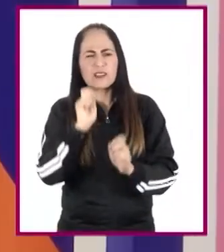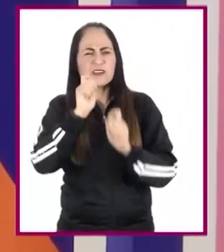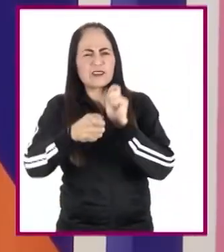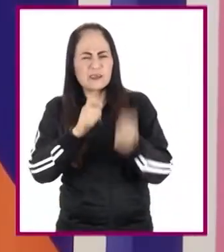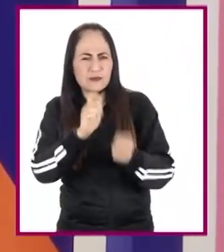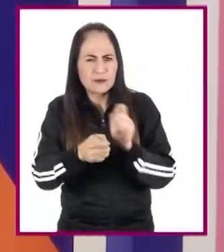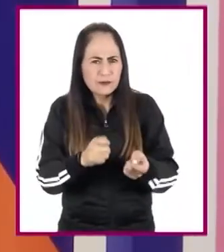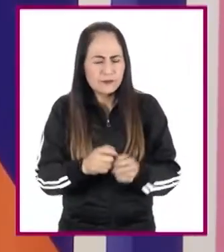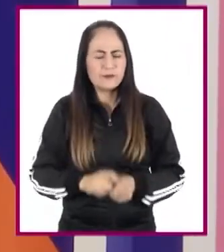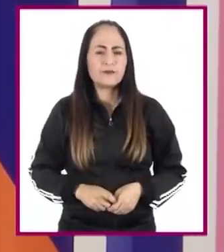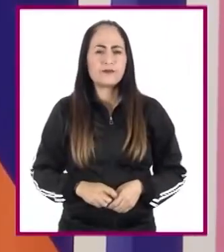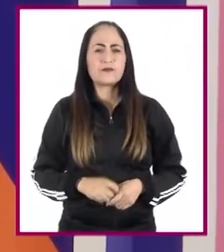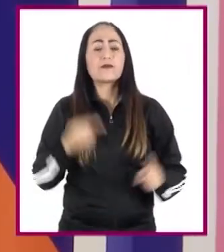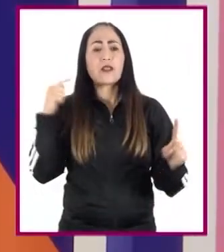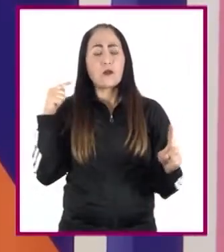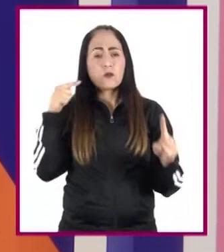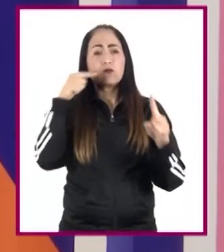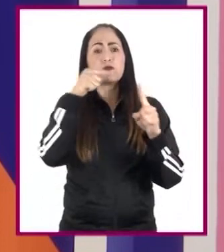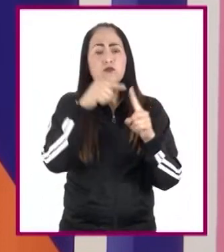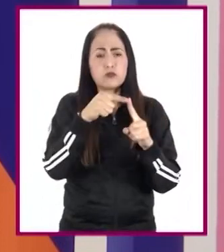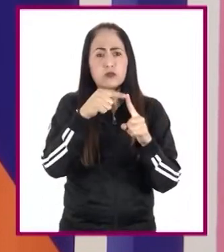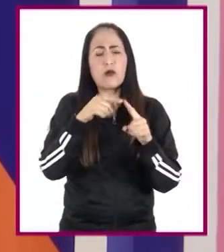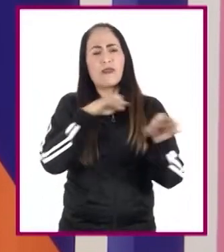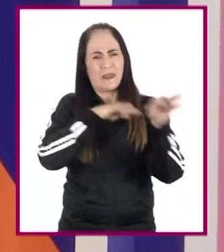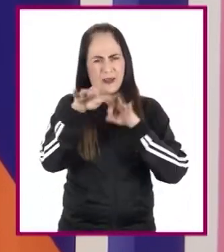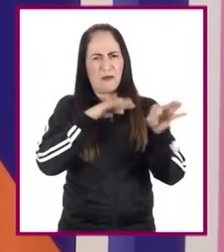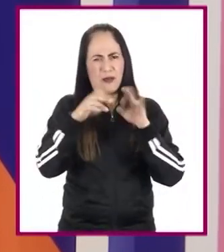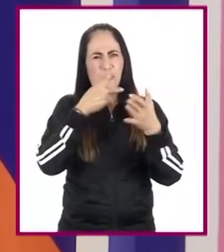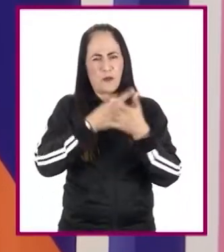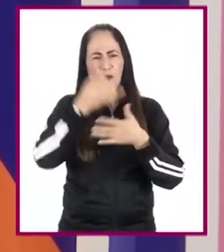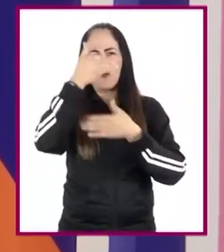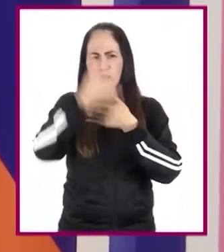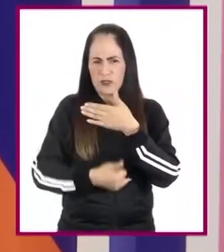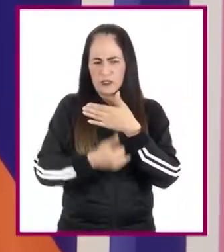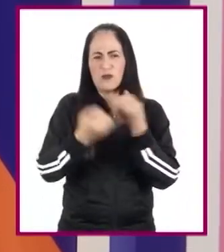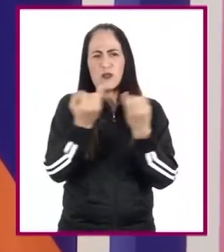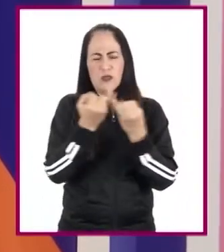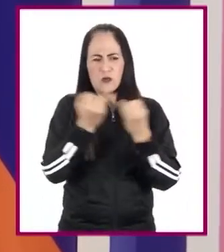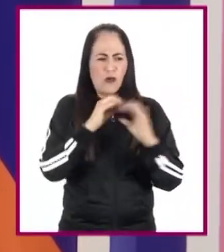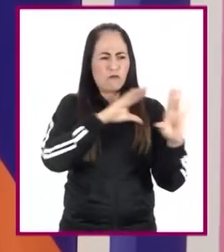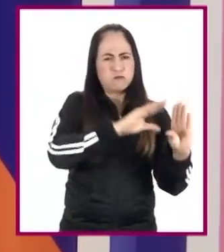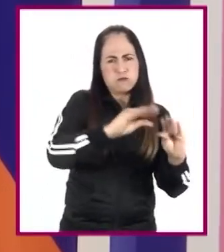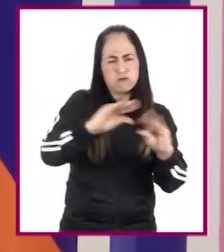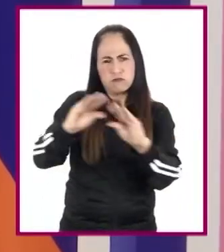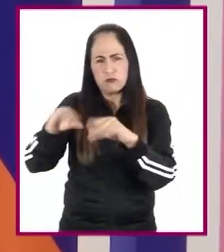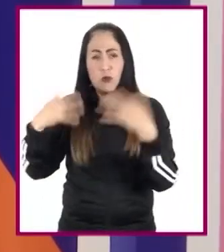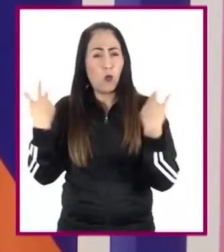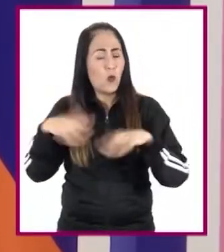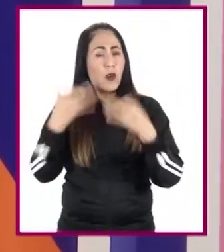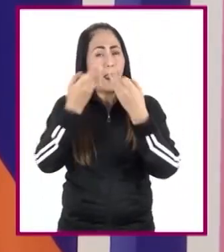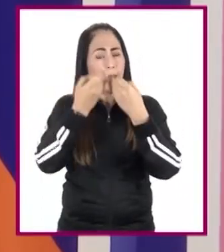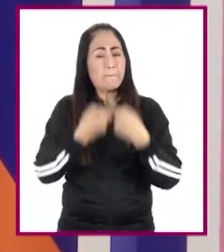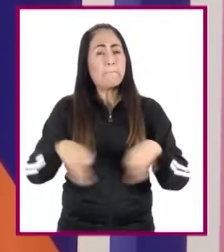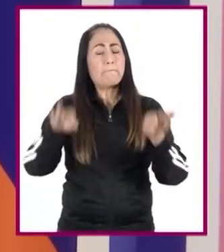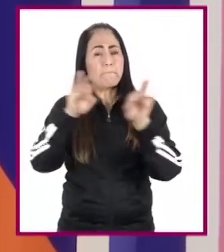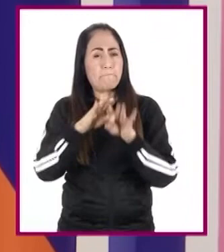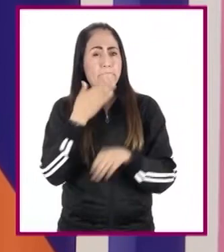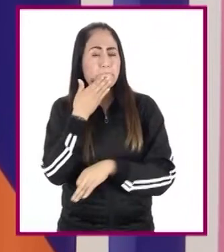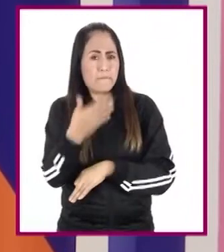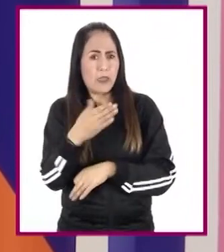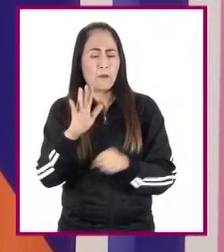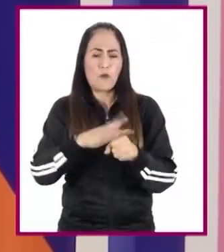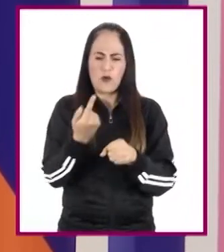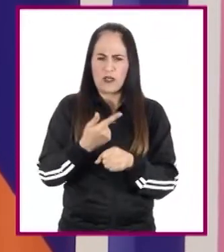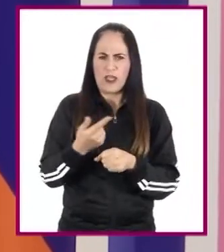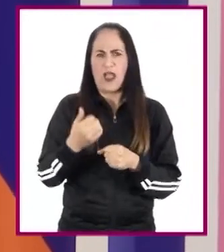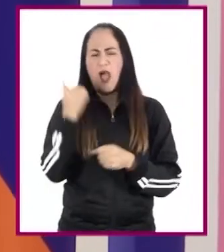este propósito, el trabajo por proyectos y la enseñanza situada es ideal, pues los estudiantes encausan sus intereses e